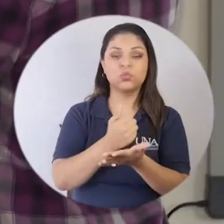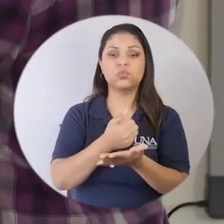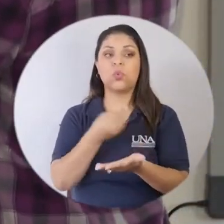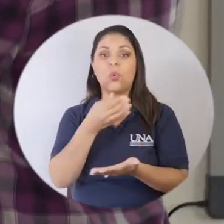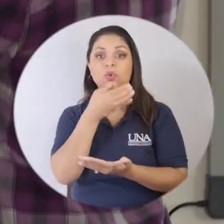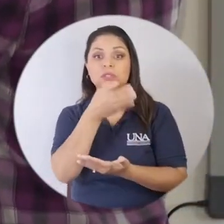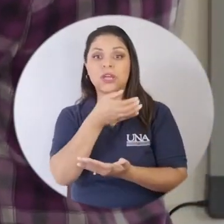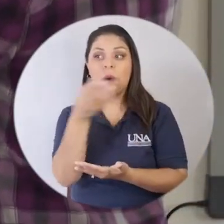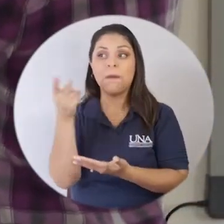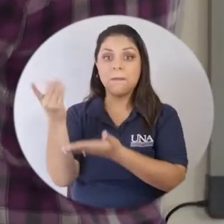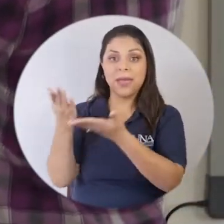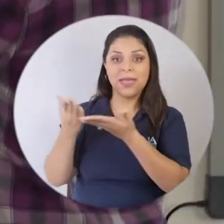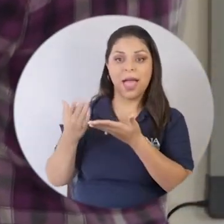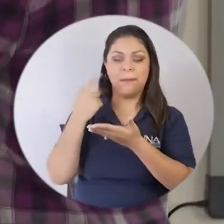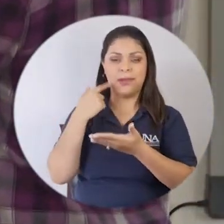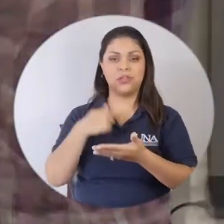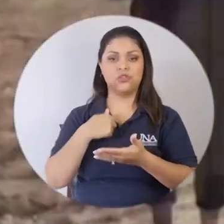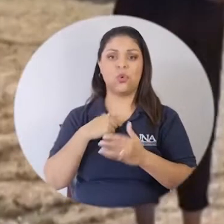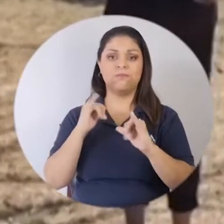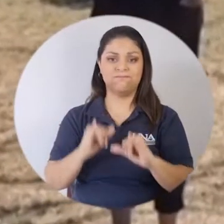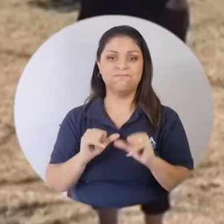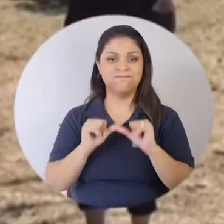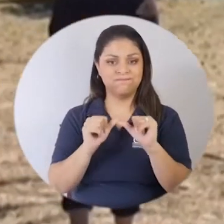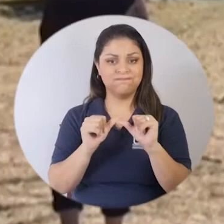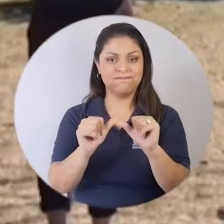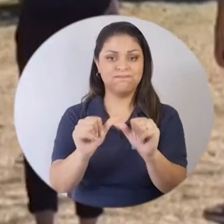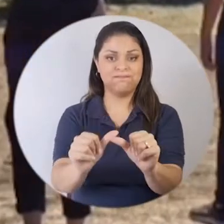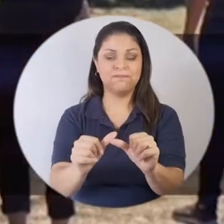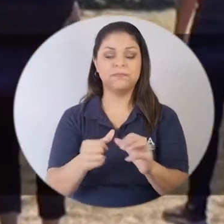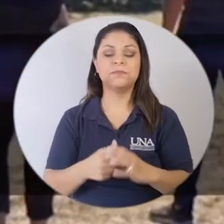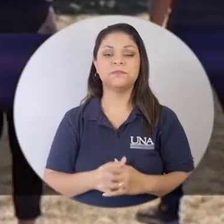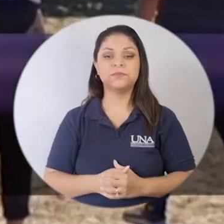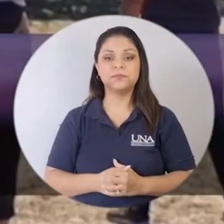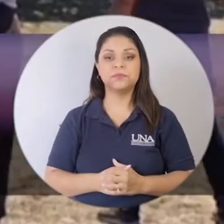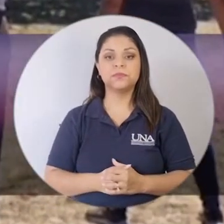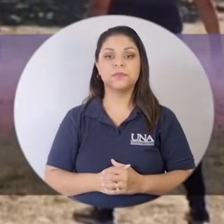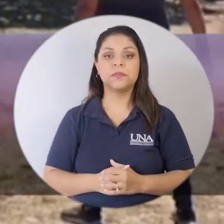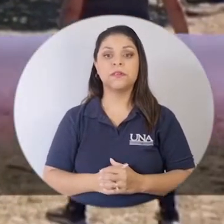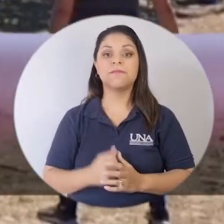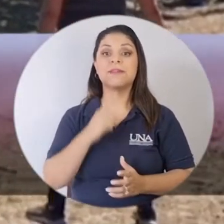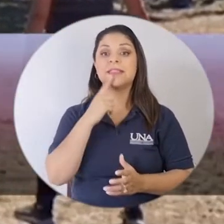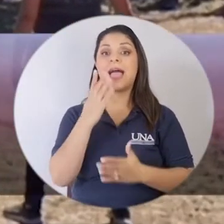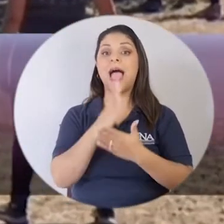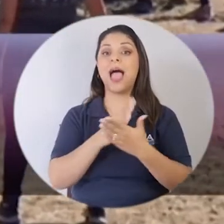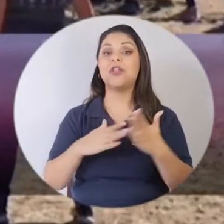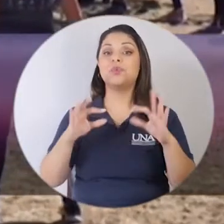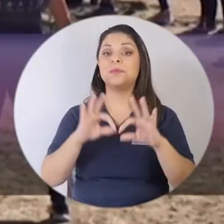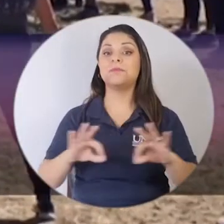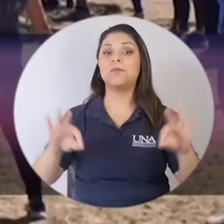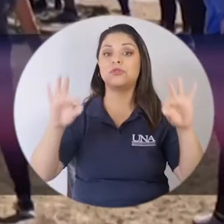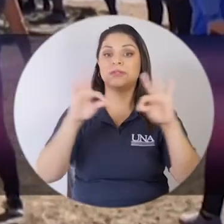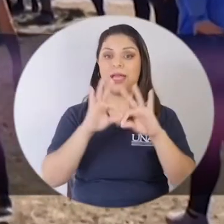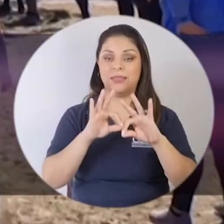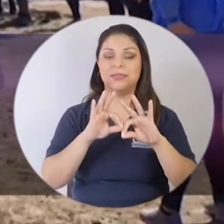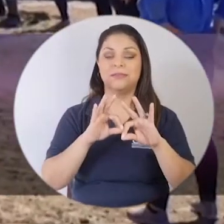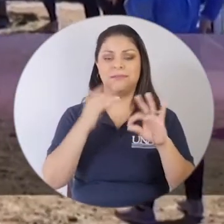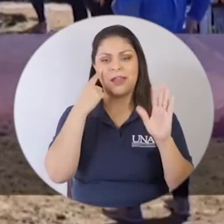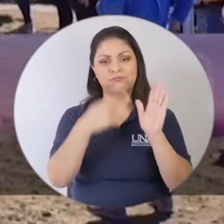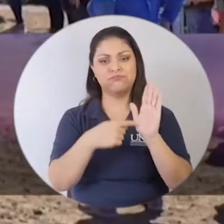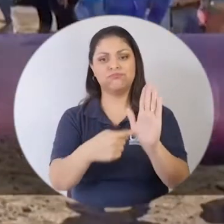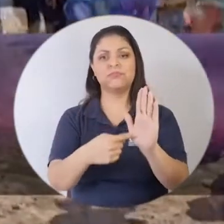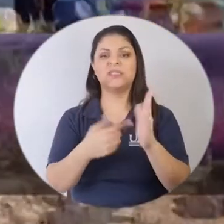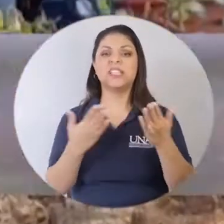me puede dar para continuar? Y también, bueno, algo muy, muy importante a rescatar, ¿verdad?,